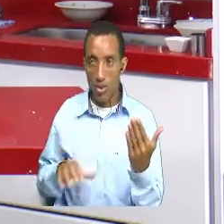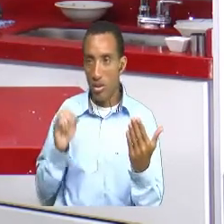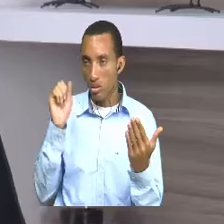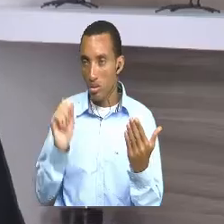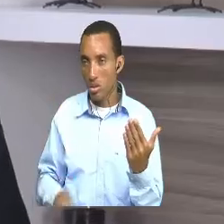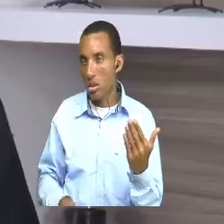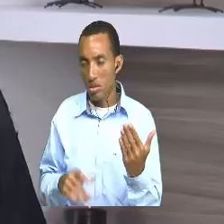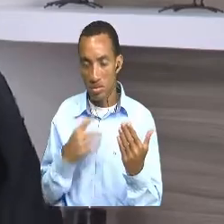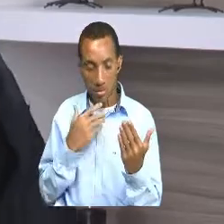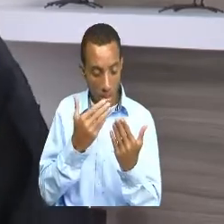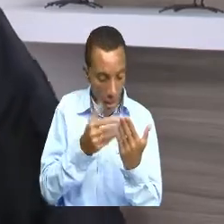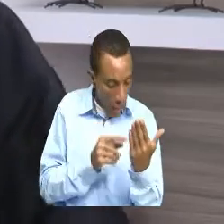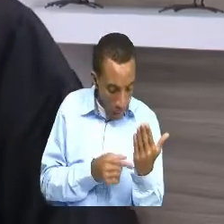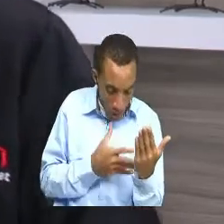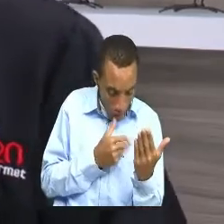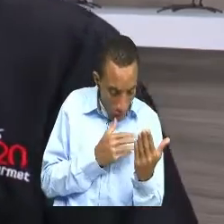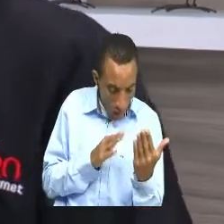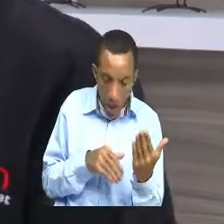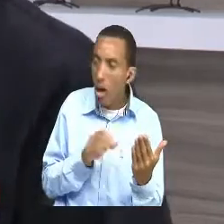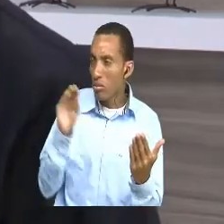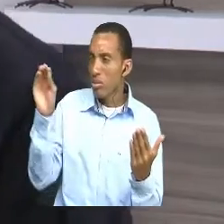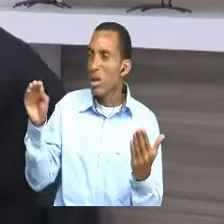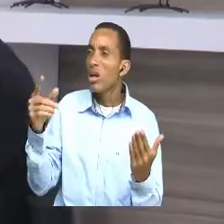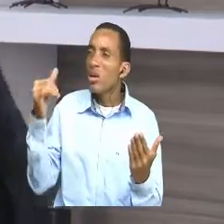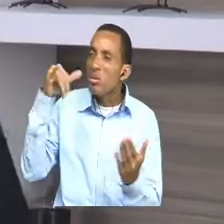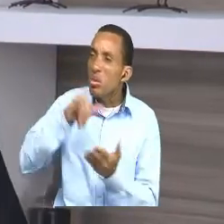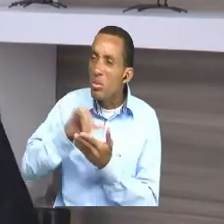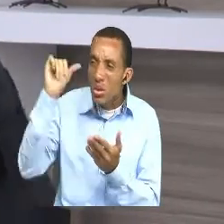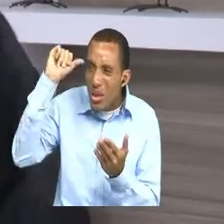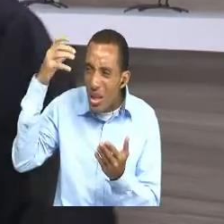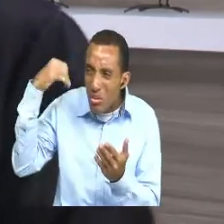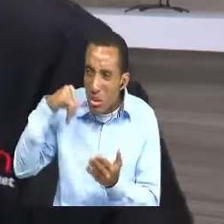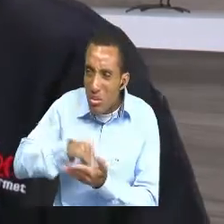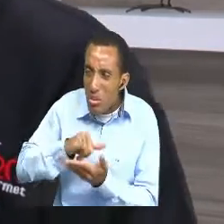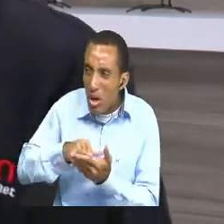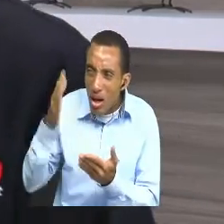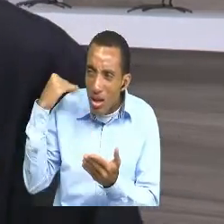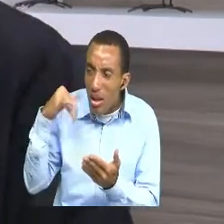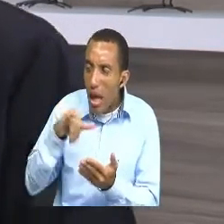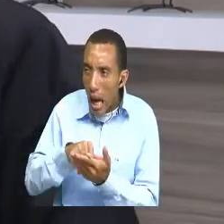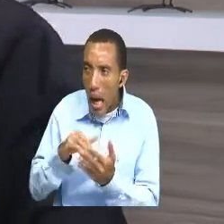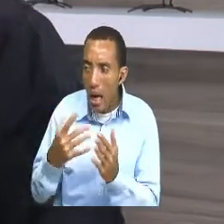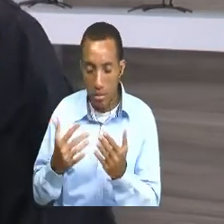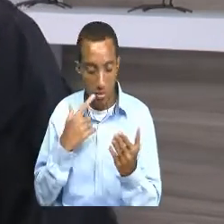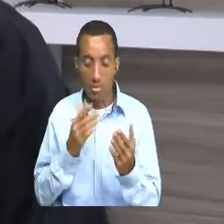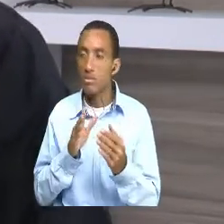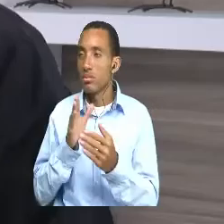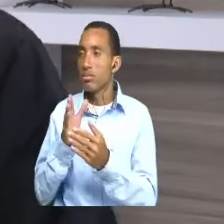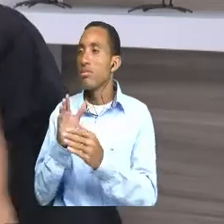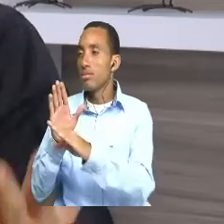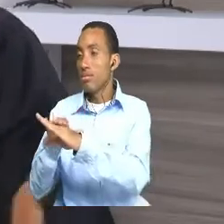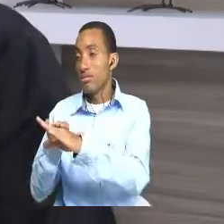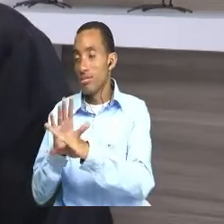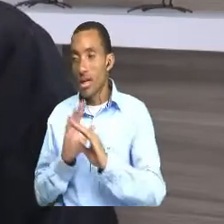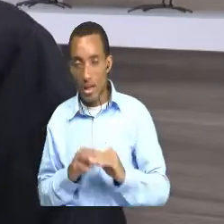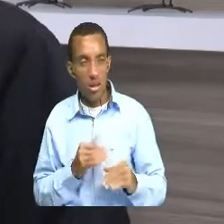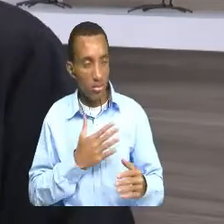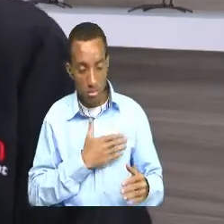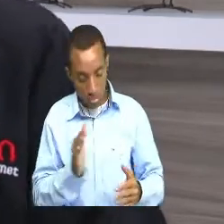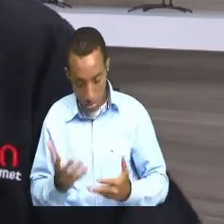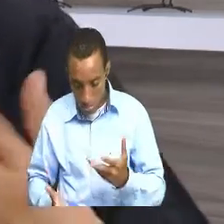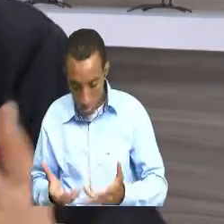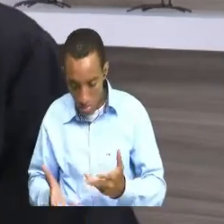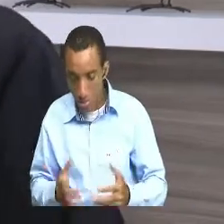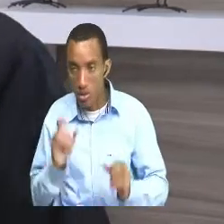y nosotros con gusto se lo vamos a estar realizando si de ese producto va a estar a su disposición igual ustedes en